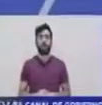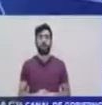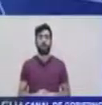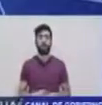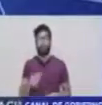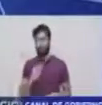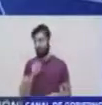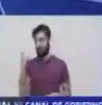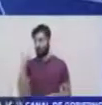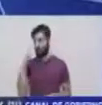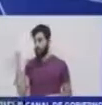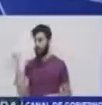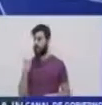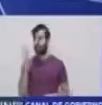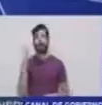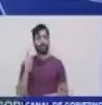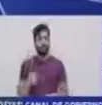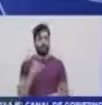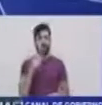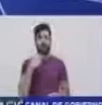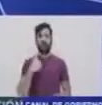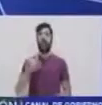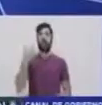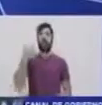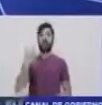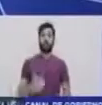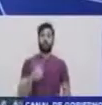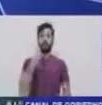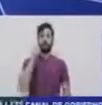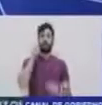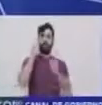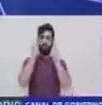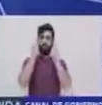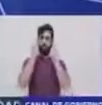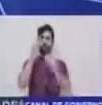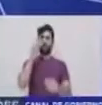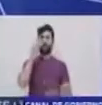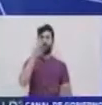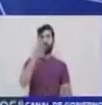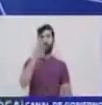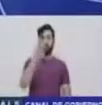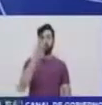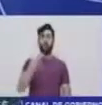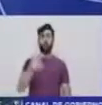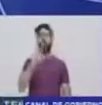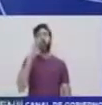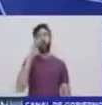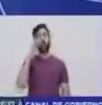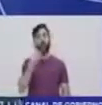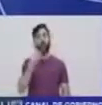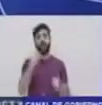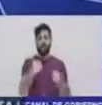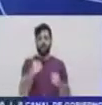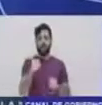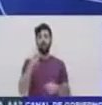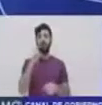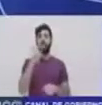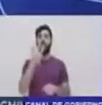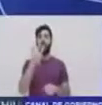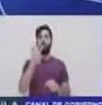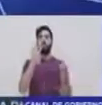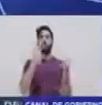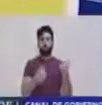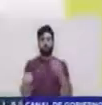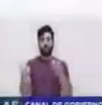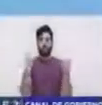subir. Siempre debemos de mantener el tronco recto y la vista al frente. Recuerda, hacer 4